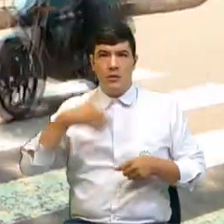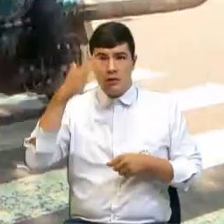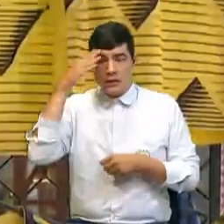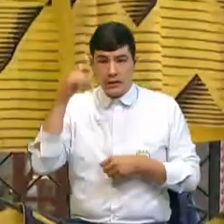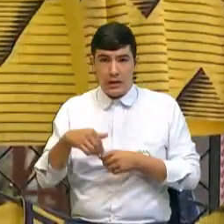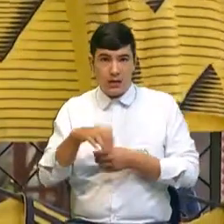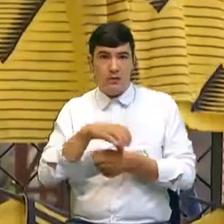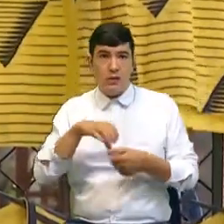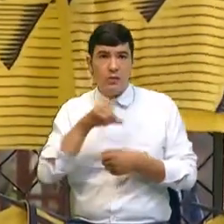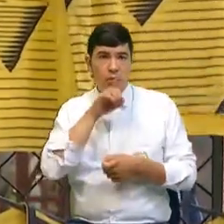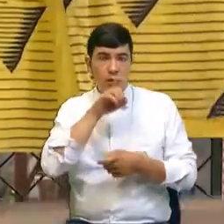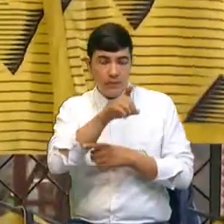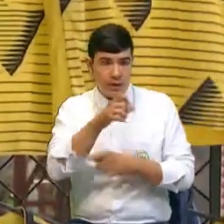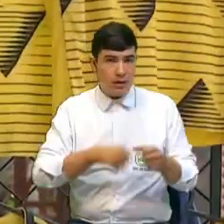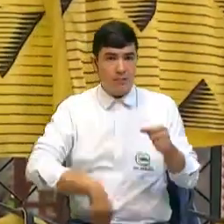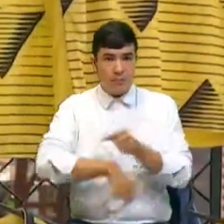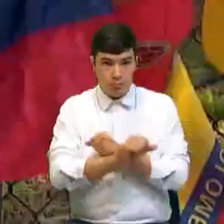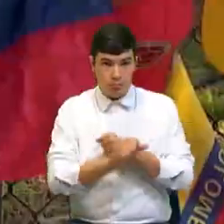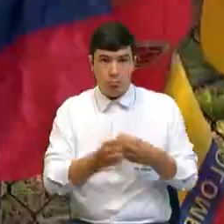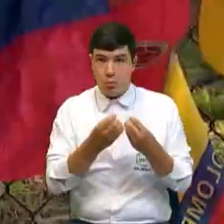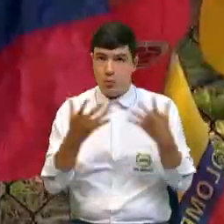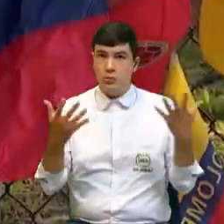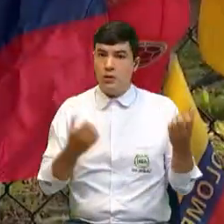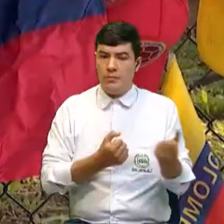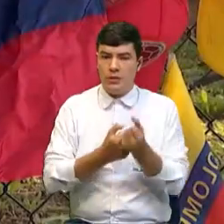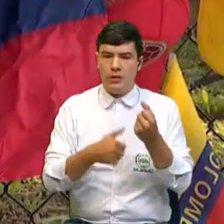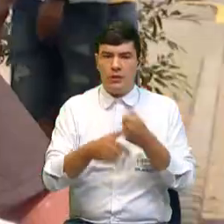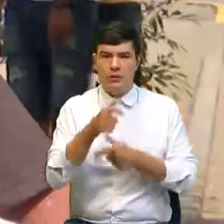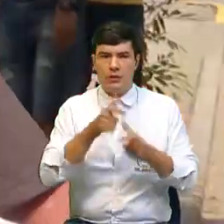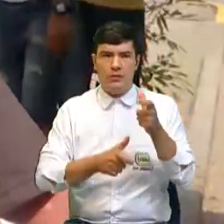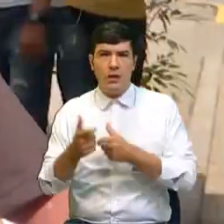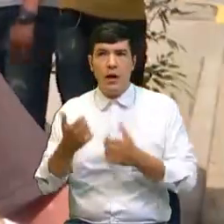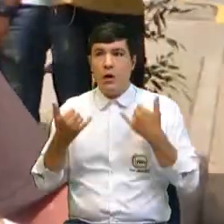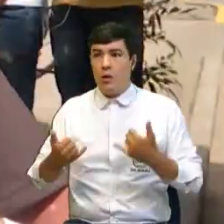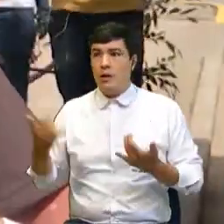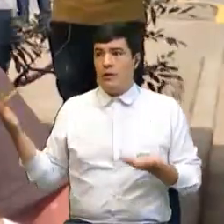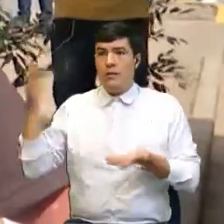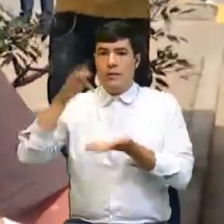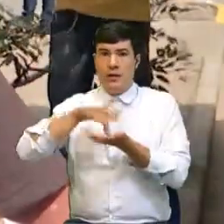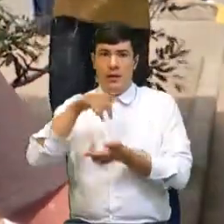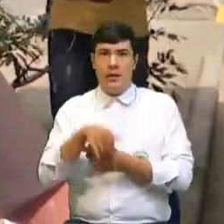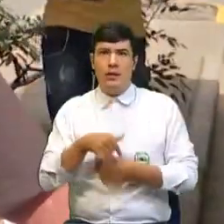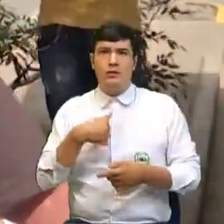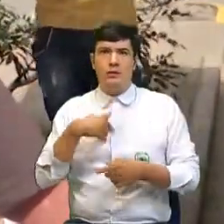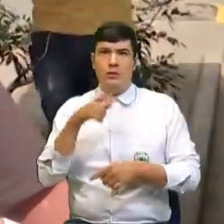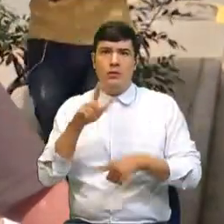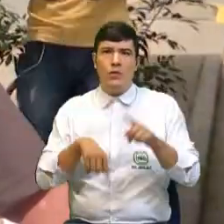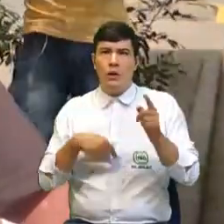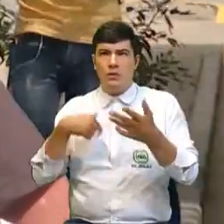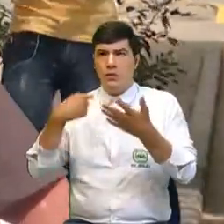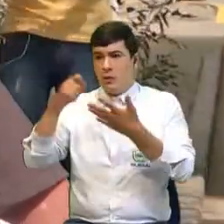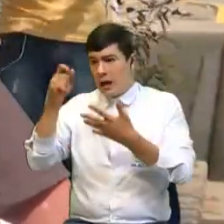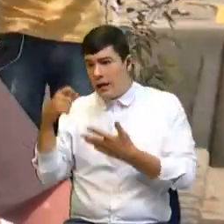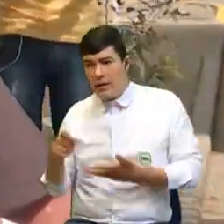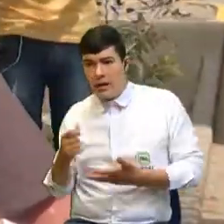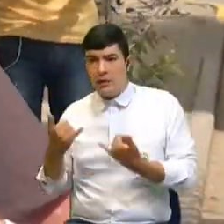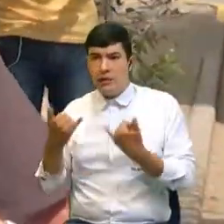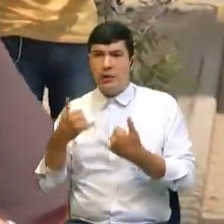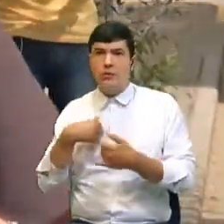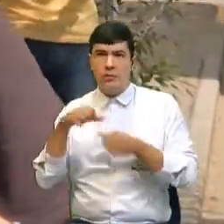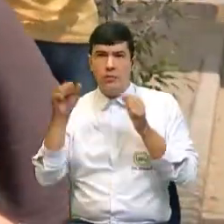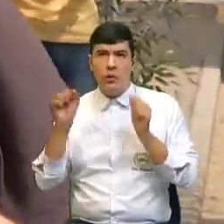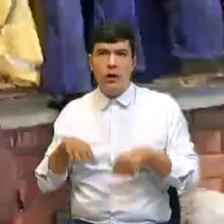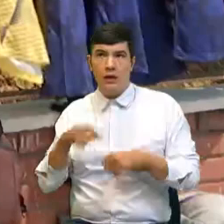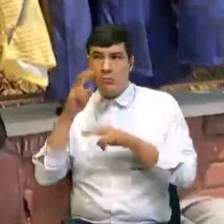ciudad futbolera que van a apoyar las elecciones que van a la mayoría llegamos hoy no puedo todavía calificar pero si se ve